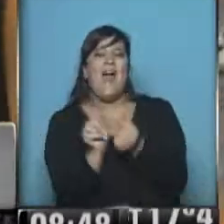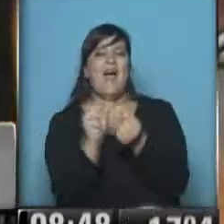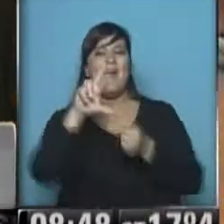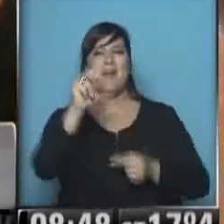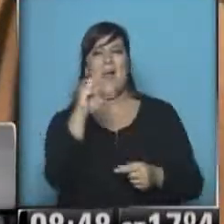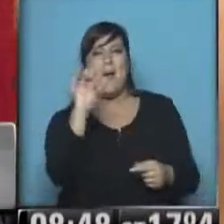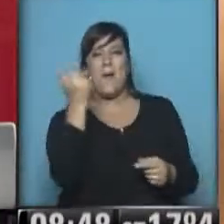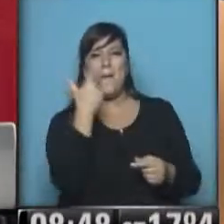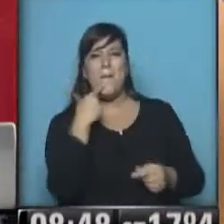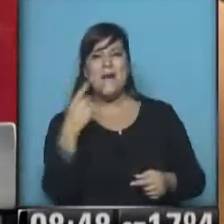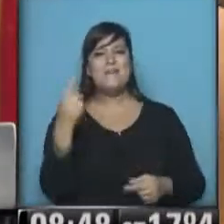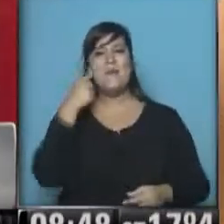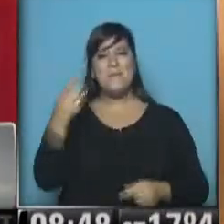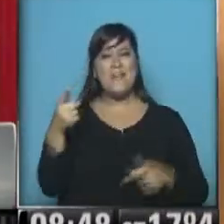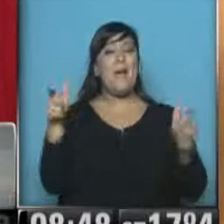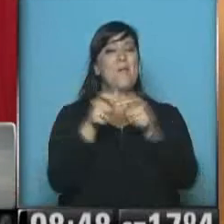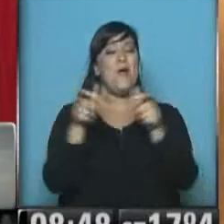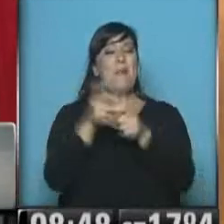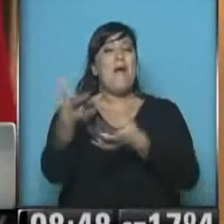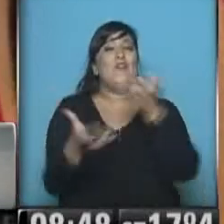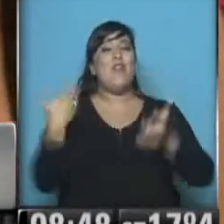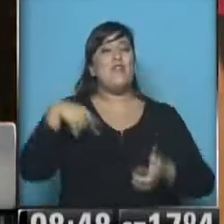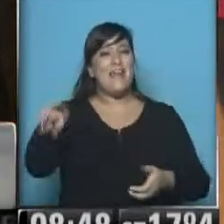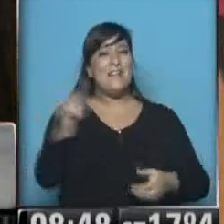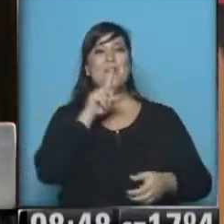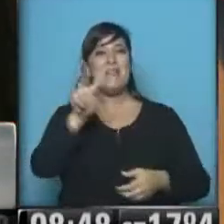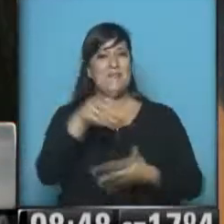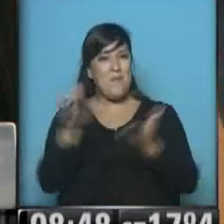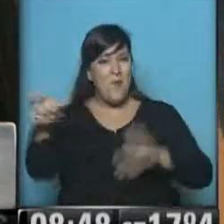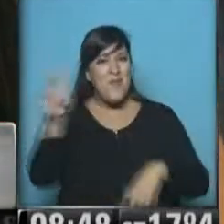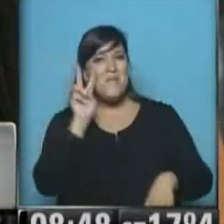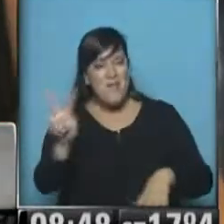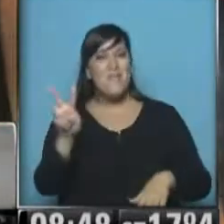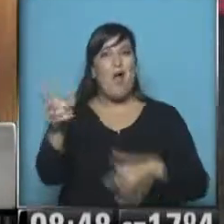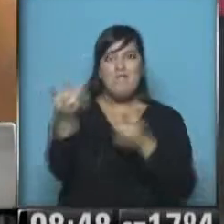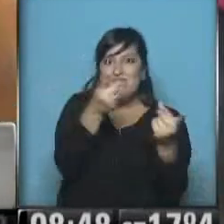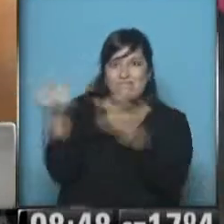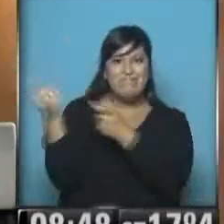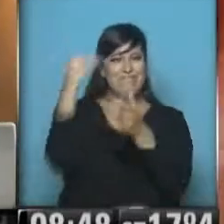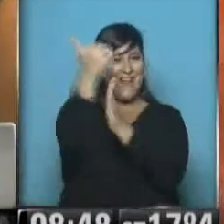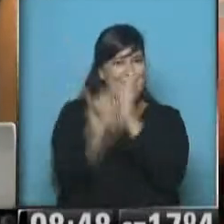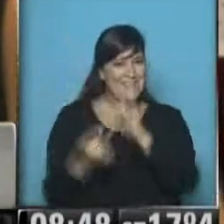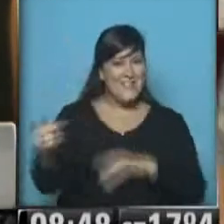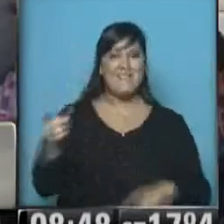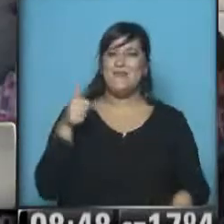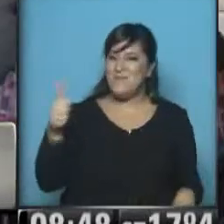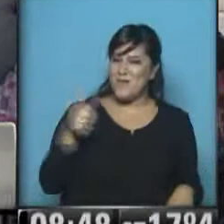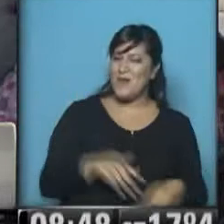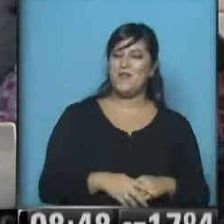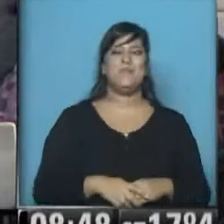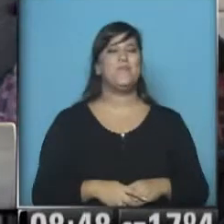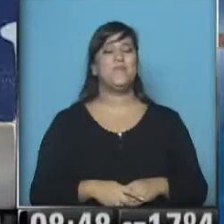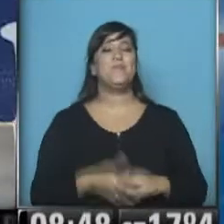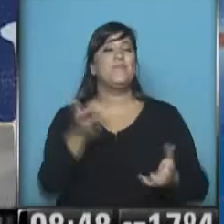miro cocineros argentinos, así que yo de ahí saco todas las recetas. Un éxito, entonces. Fabuloso, la verdad. ¿Qué más